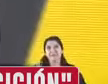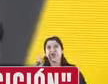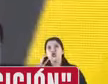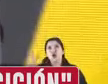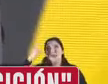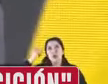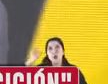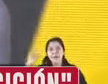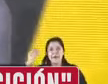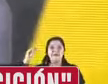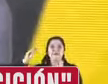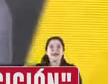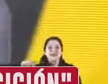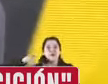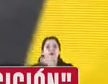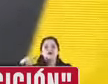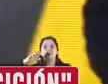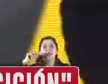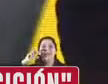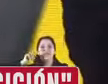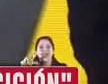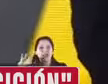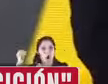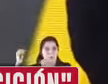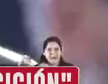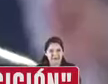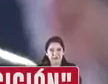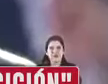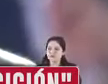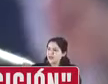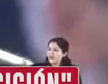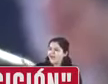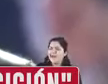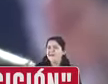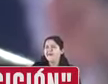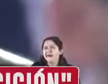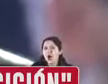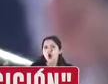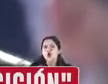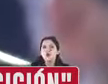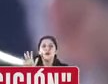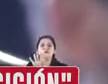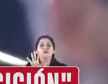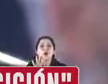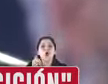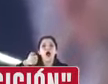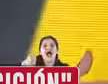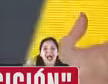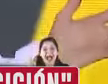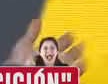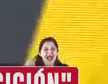parlamentaria y ganó lo que se conoció como el grupo y después acuerdan